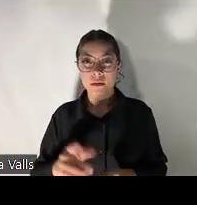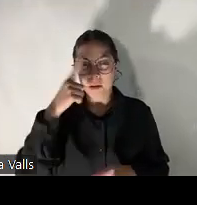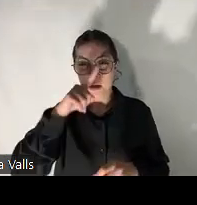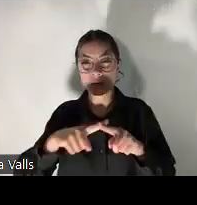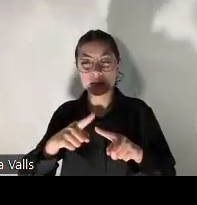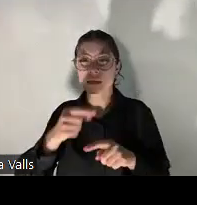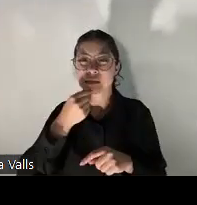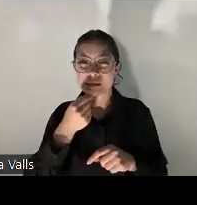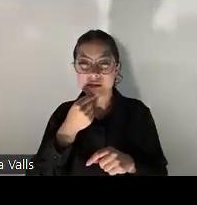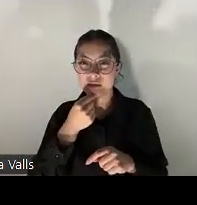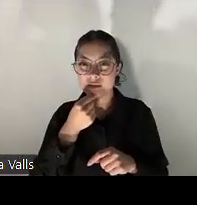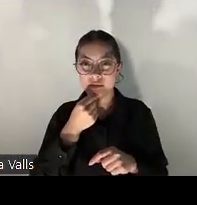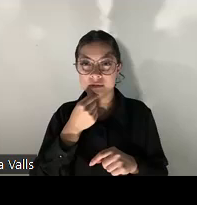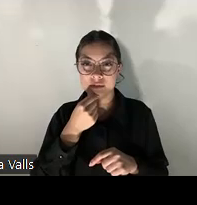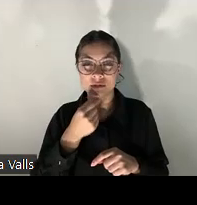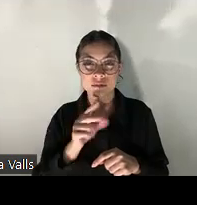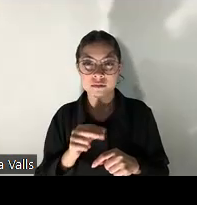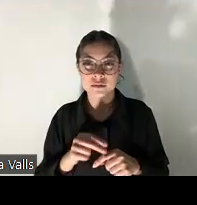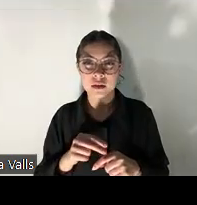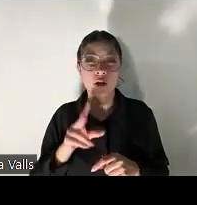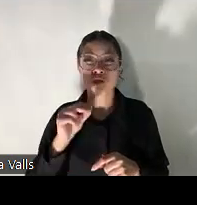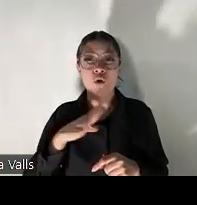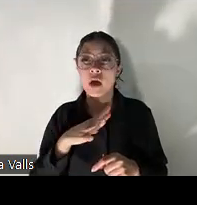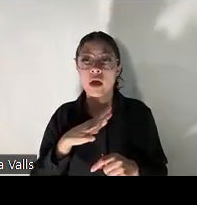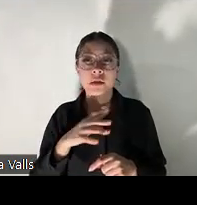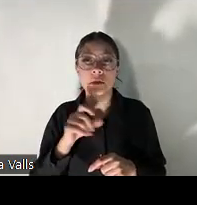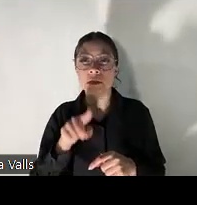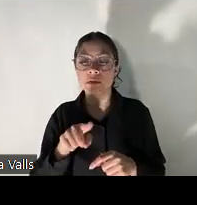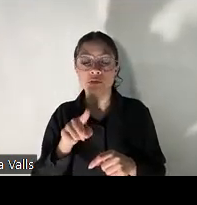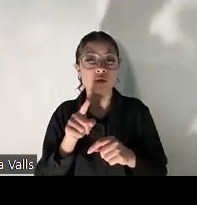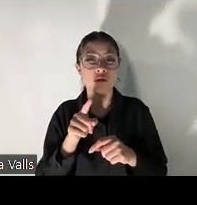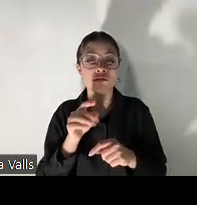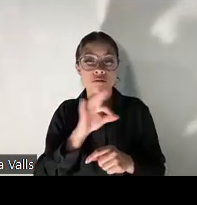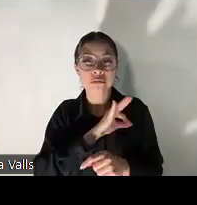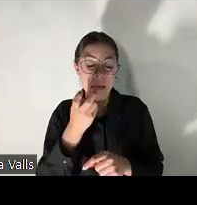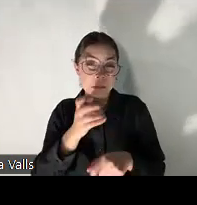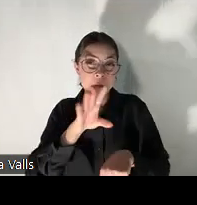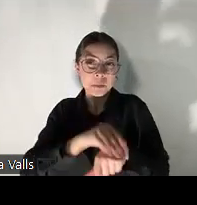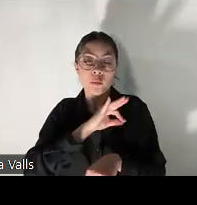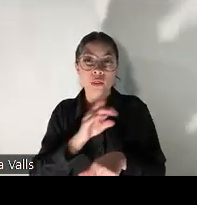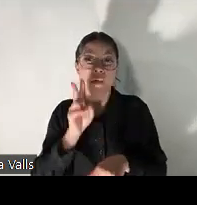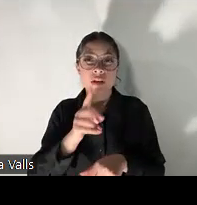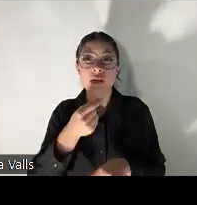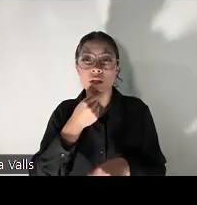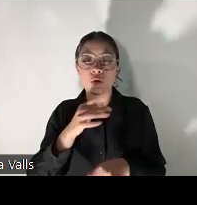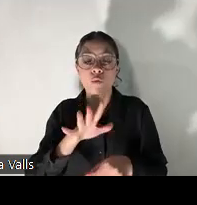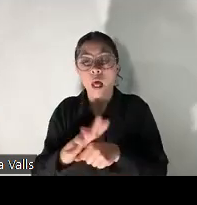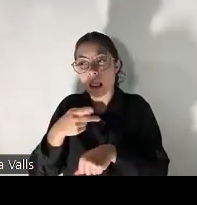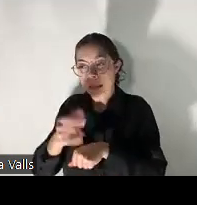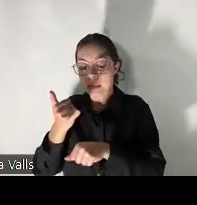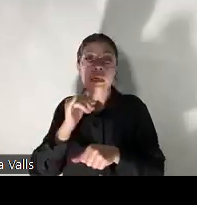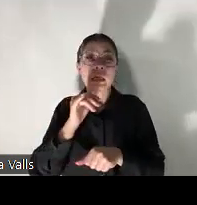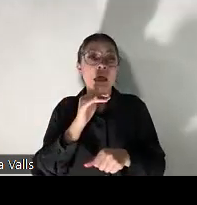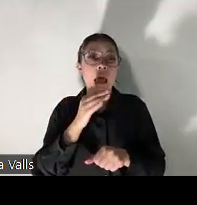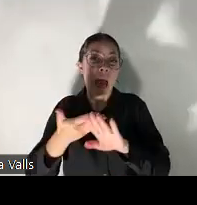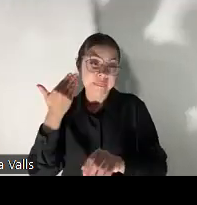niños y desde luego no tiene la misma eficacia. Esto nos va a permitir tratar niños con riesgo y no niños con secuelas,